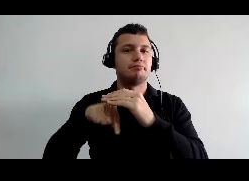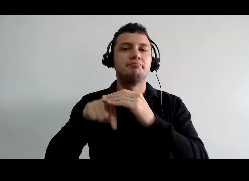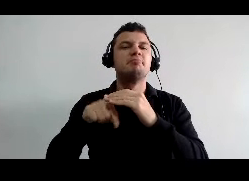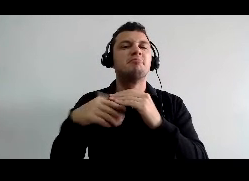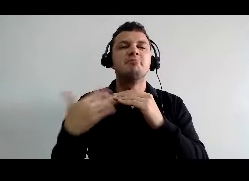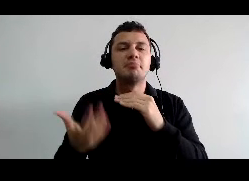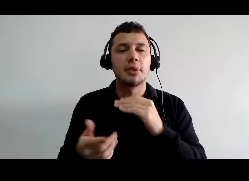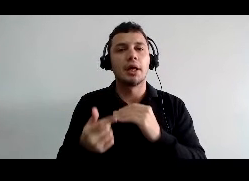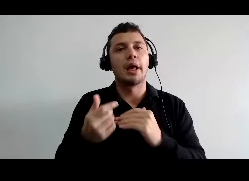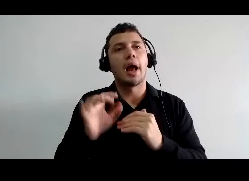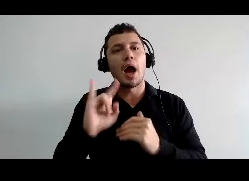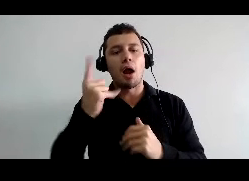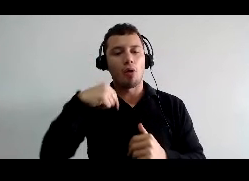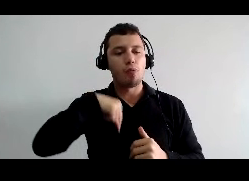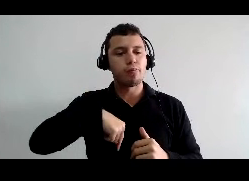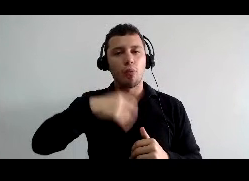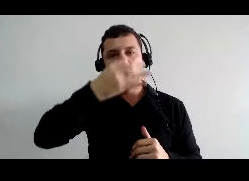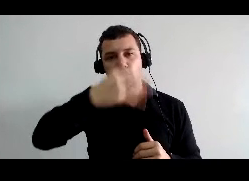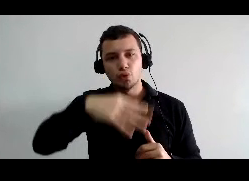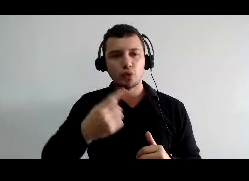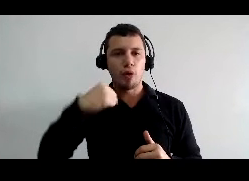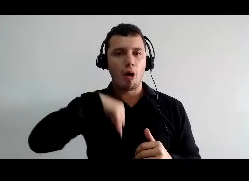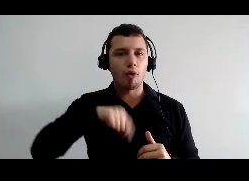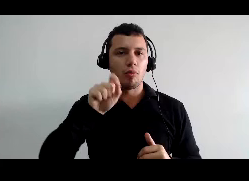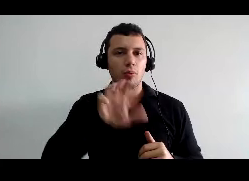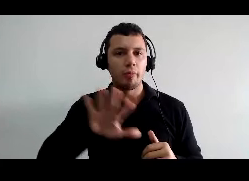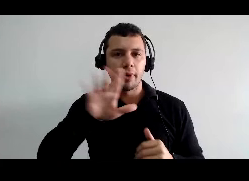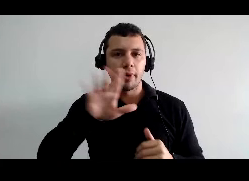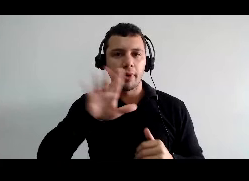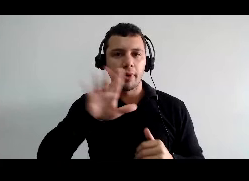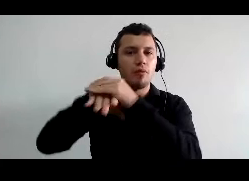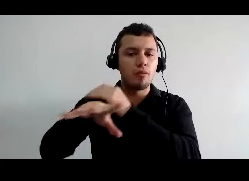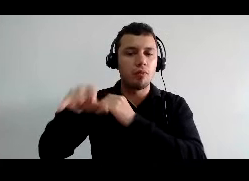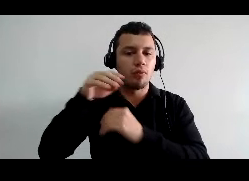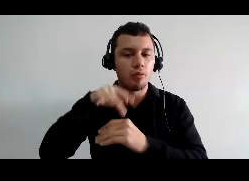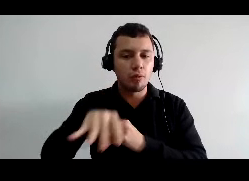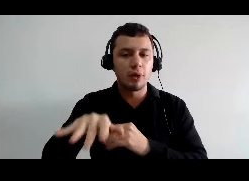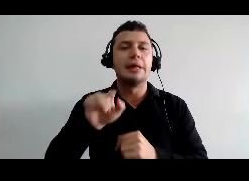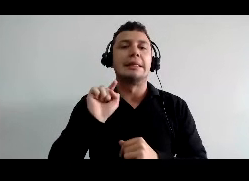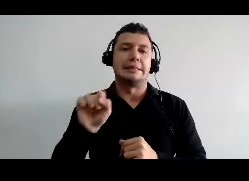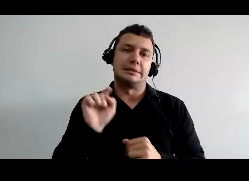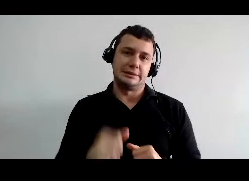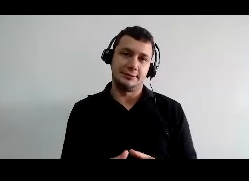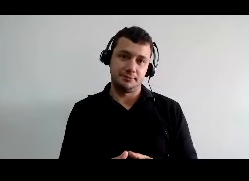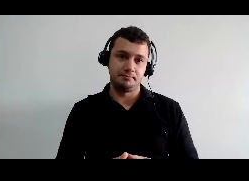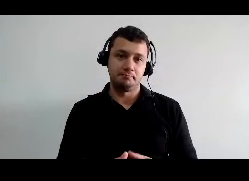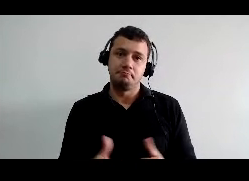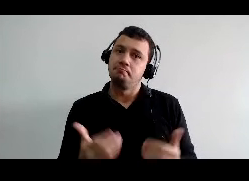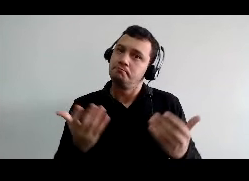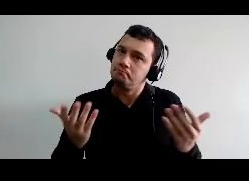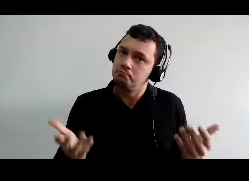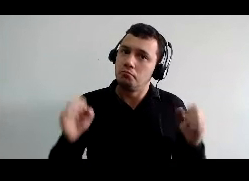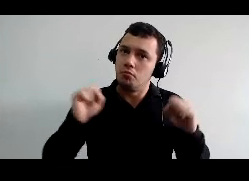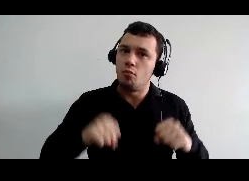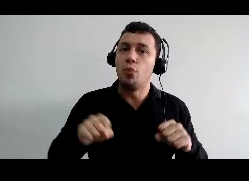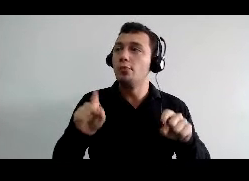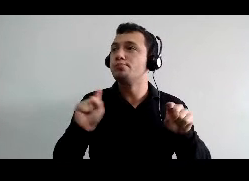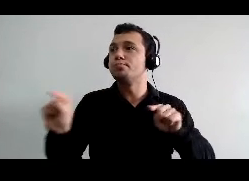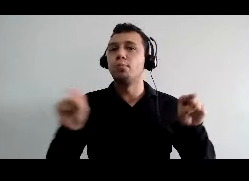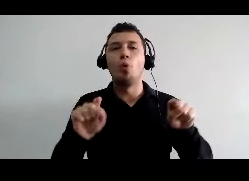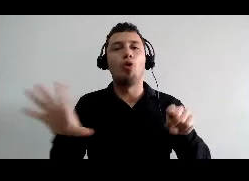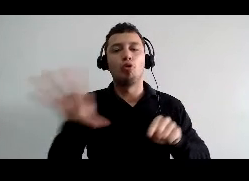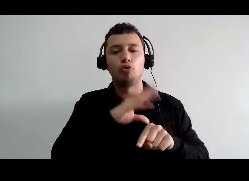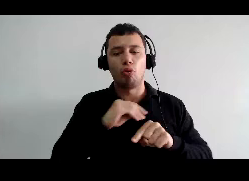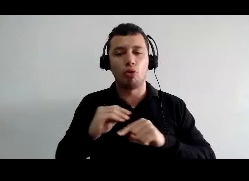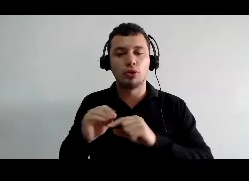cuenta que las otras personas que estén a mi alrededor también usen esa protección respiratoria, porque estaría yo, si